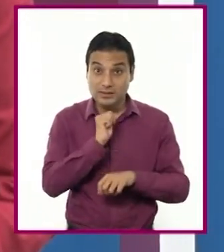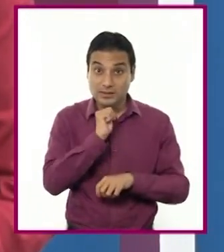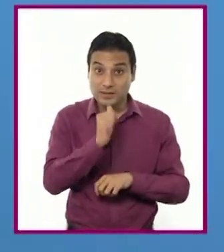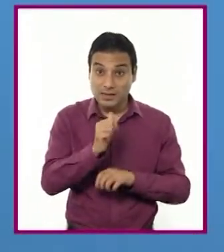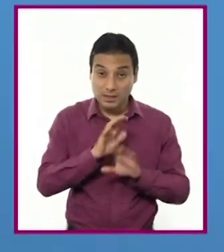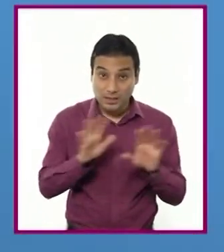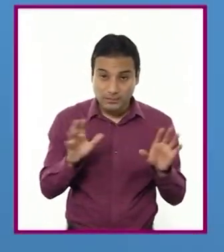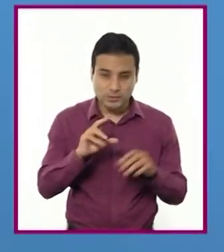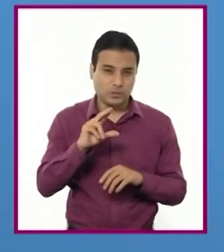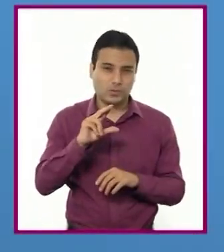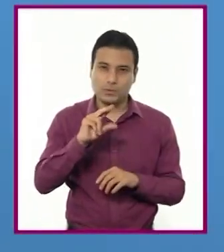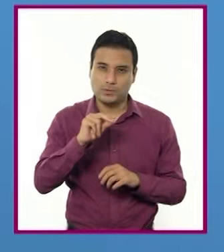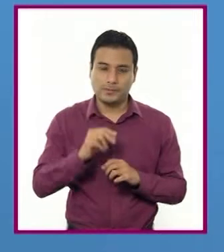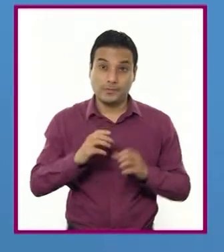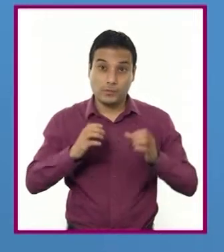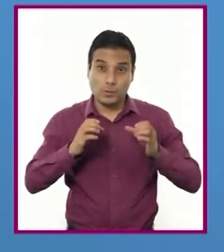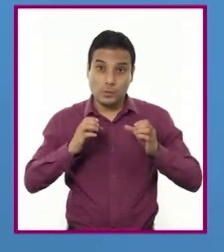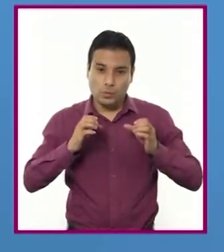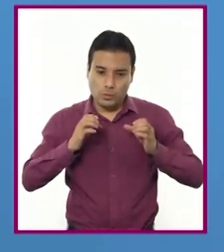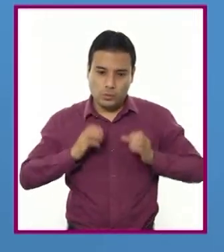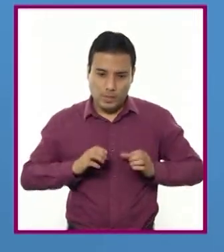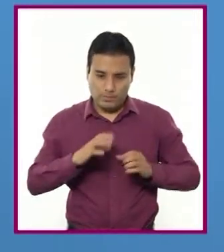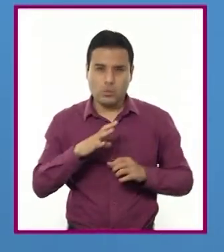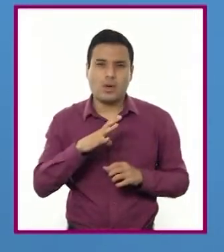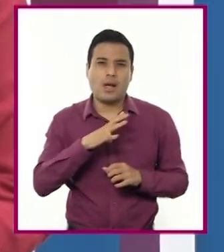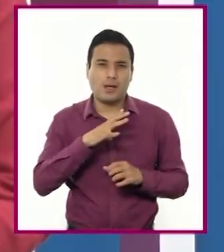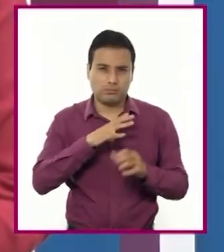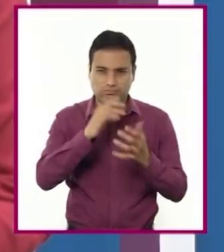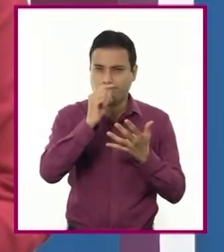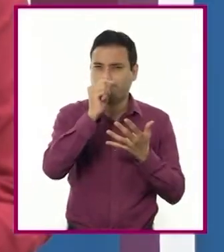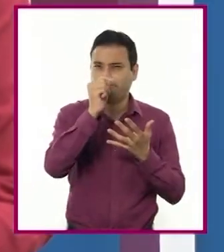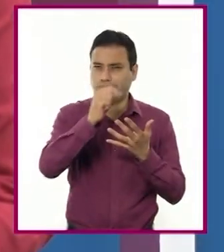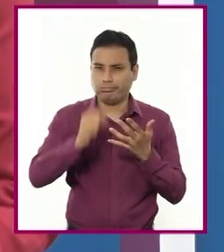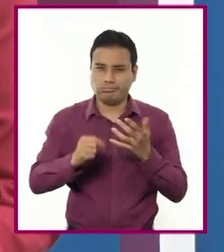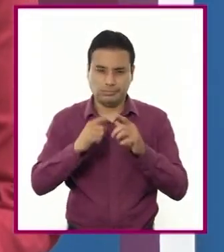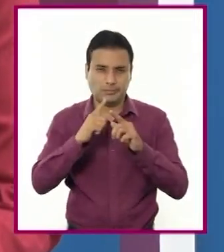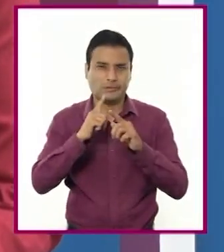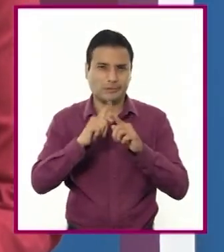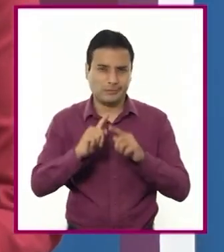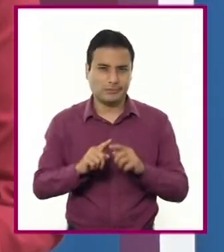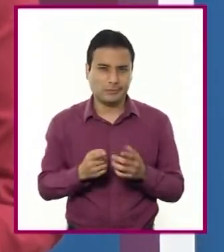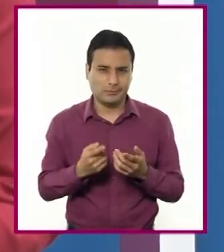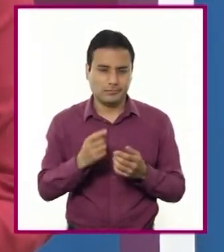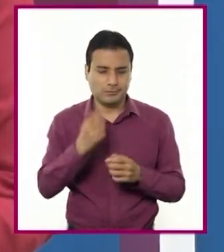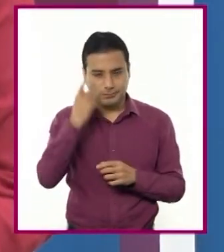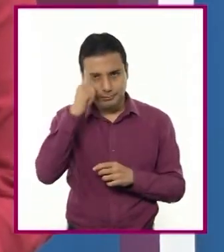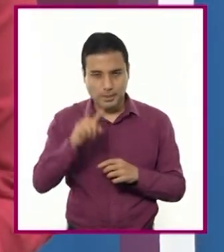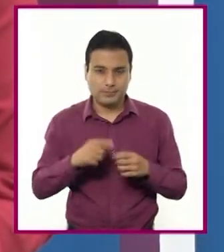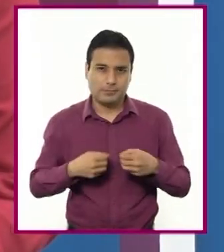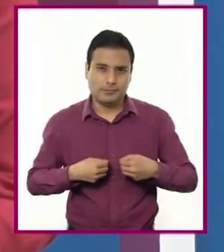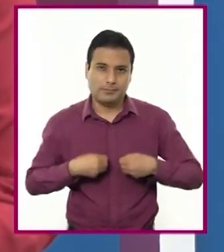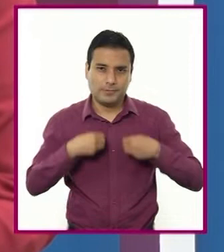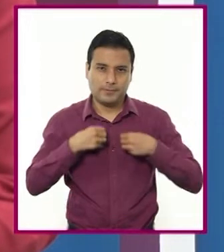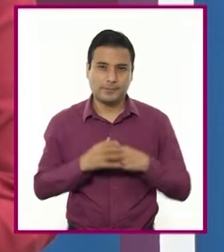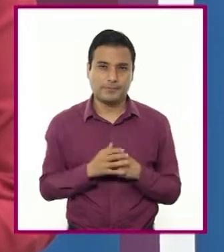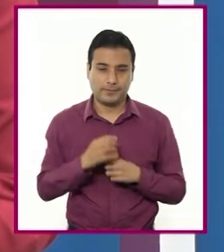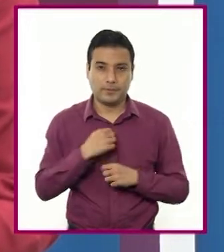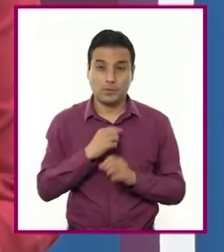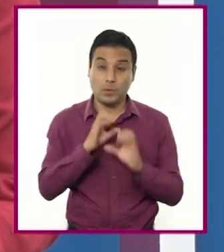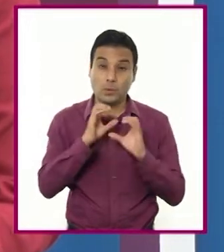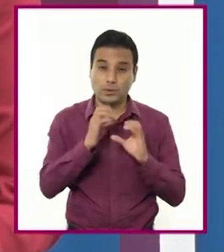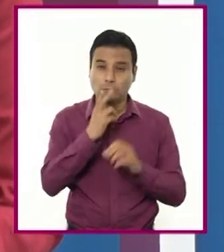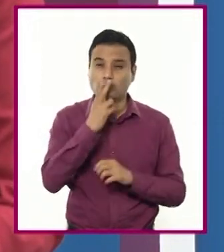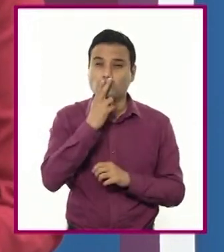humano es un sistema que realiza funciones vitales, las cuales son necesarias para vivir. Por eso, cuidarlo es